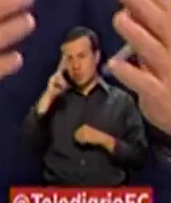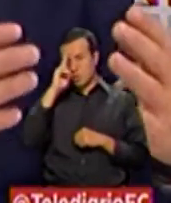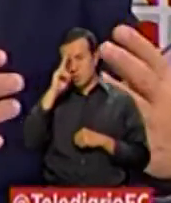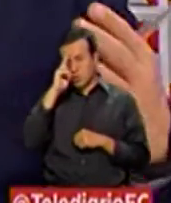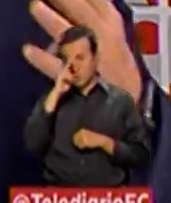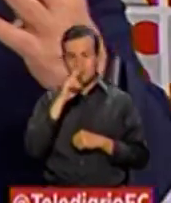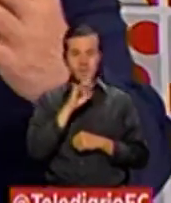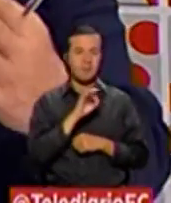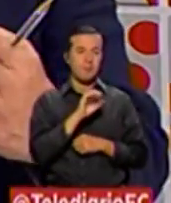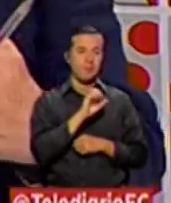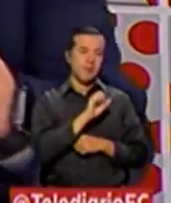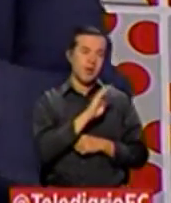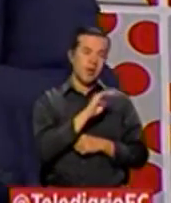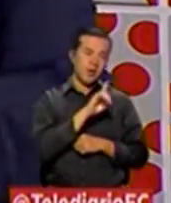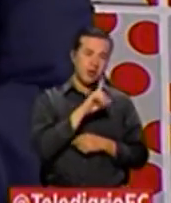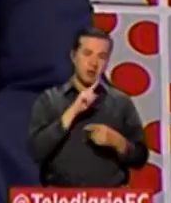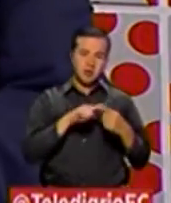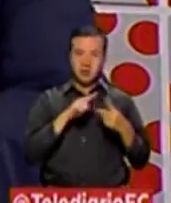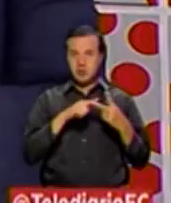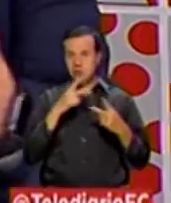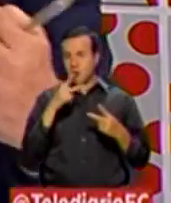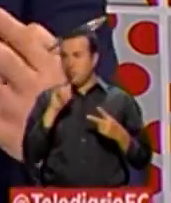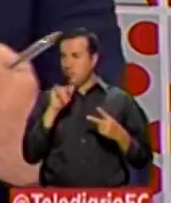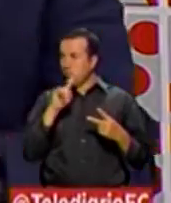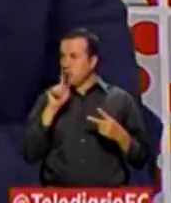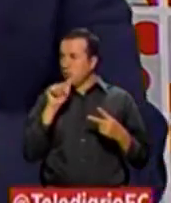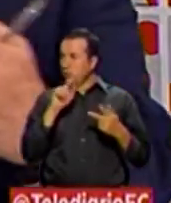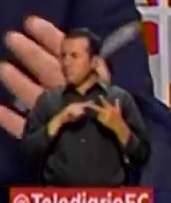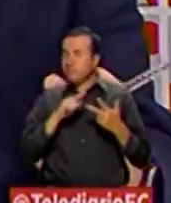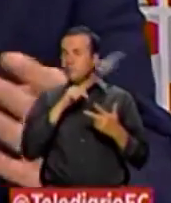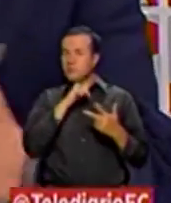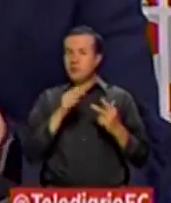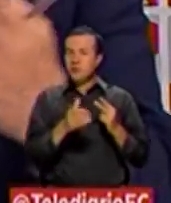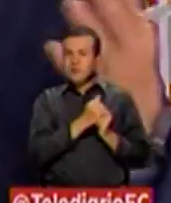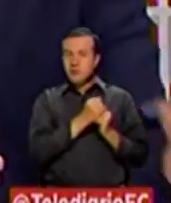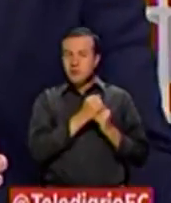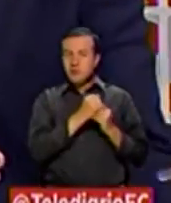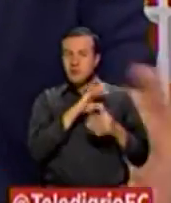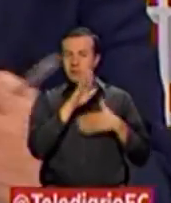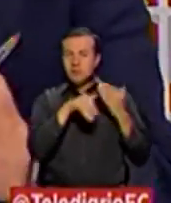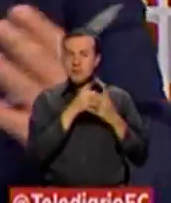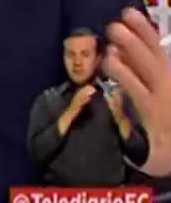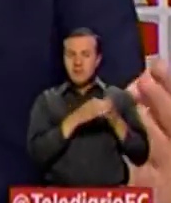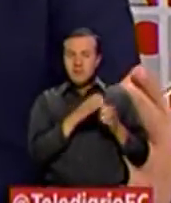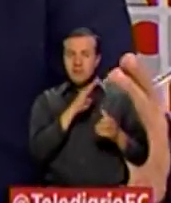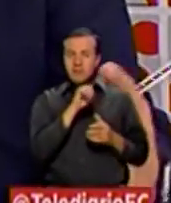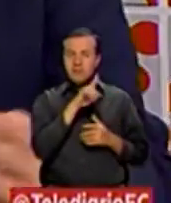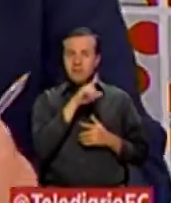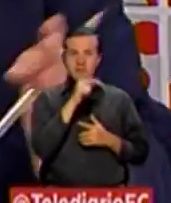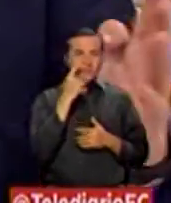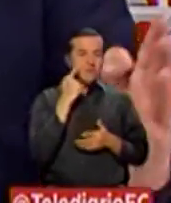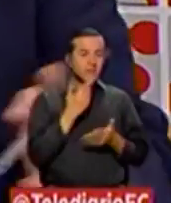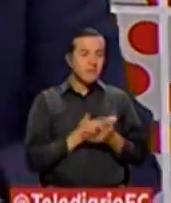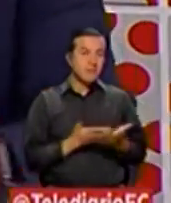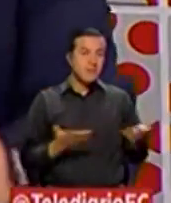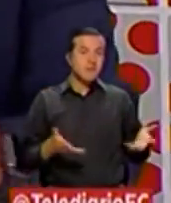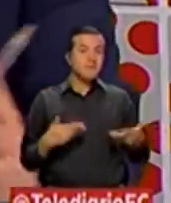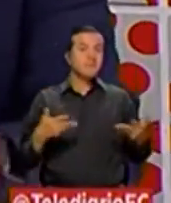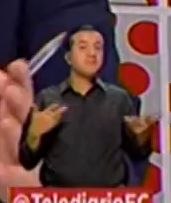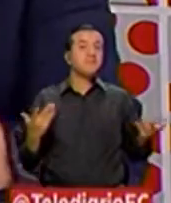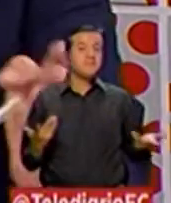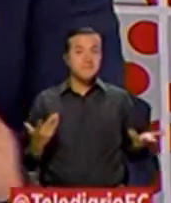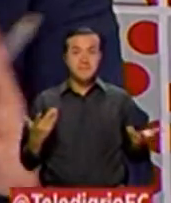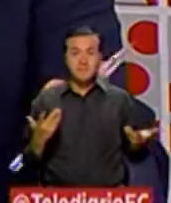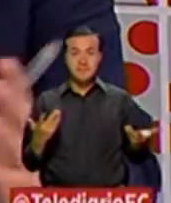entre Fernando Balda, el agente Chicaiza y los secuestradores, de manera que el secuestro de Balda habría sido probablemente consecuencia de